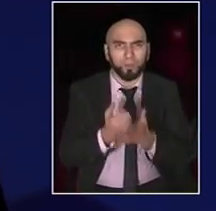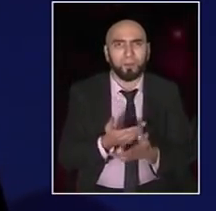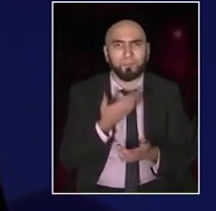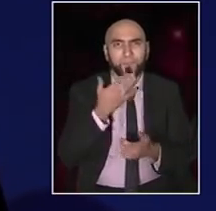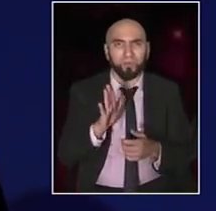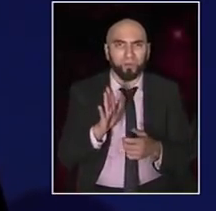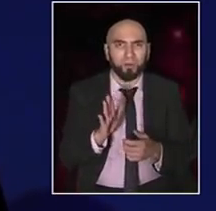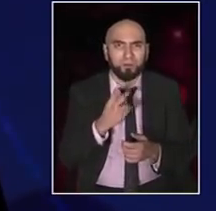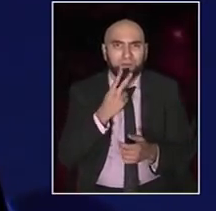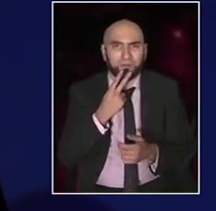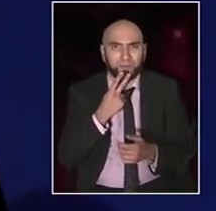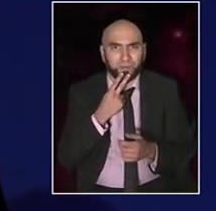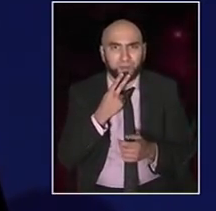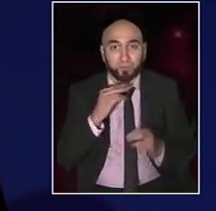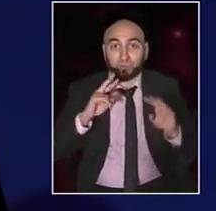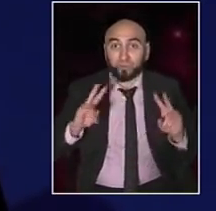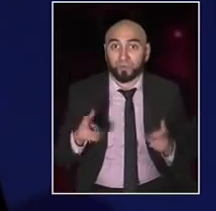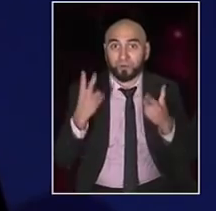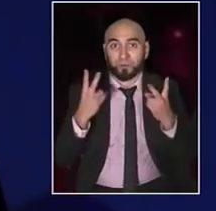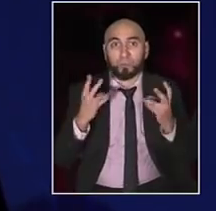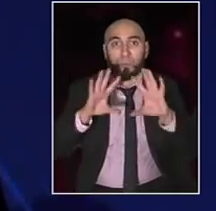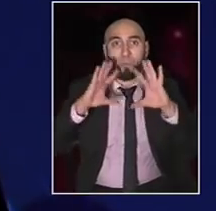en un mundo salvaje y hostil.